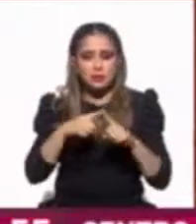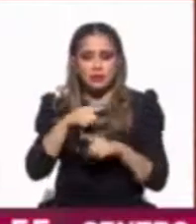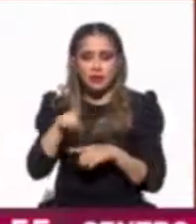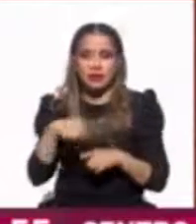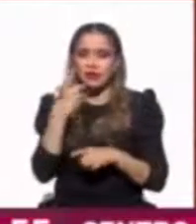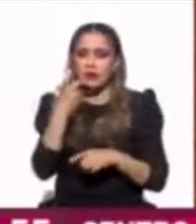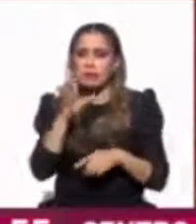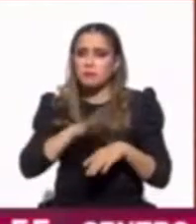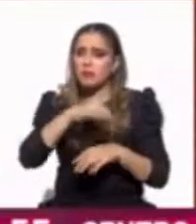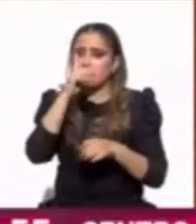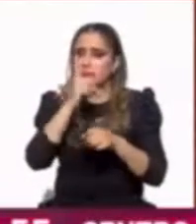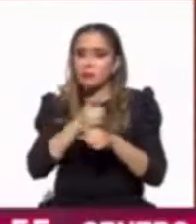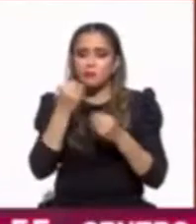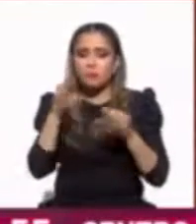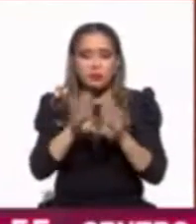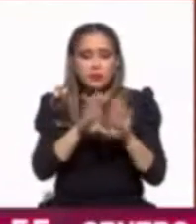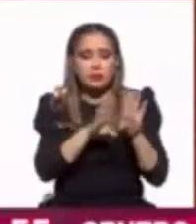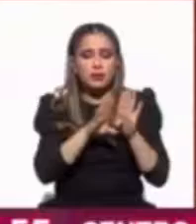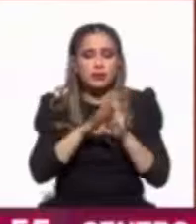sí creo que bueno,